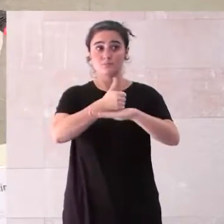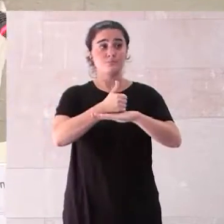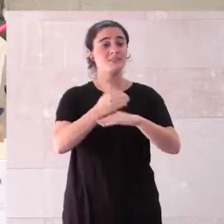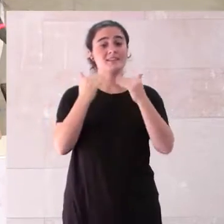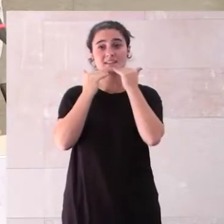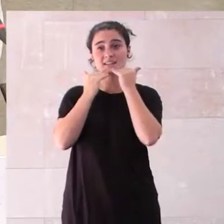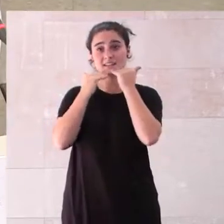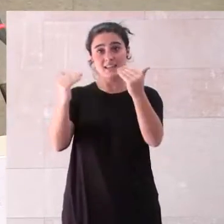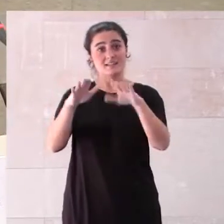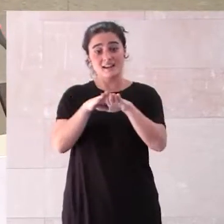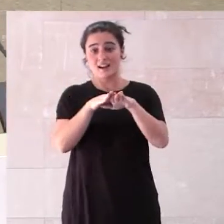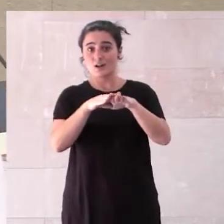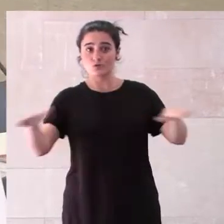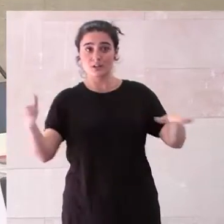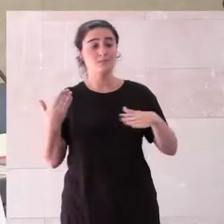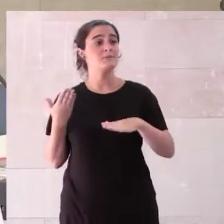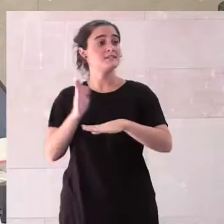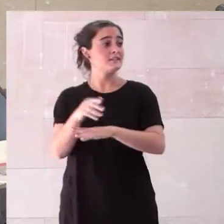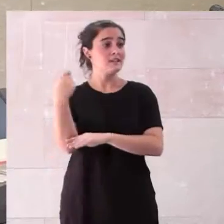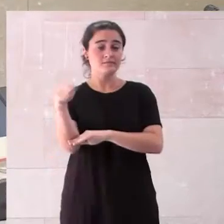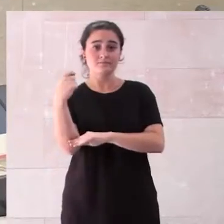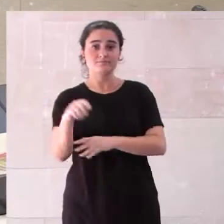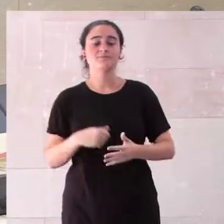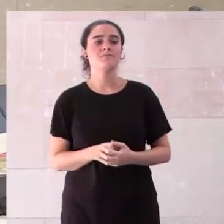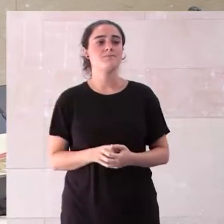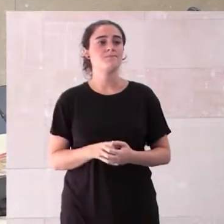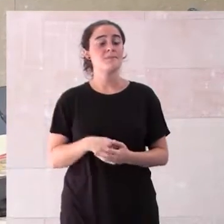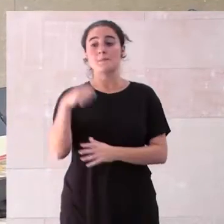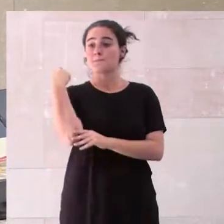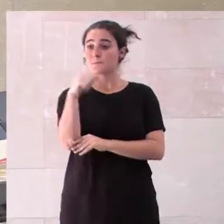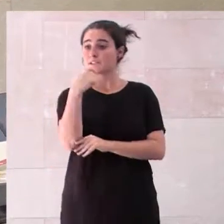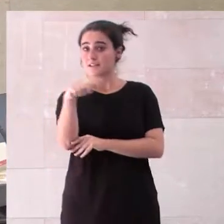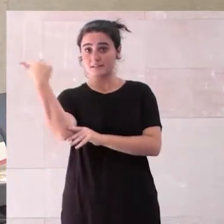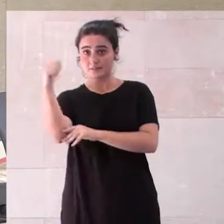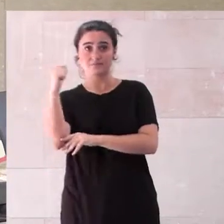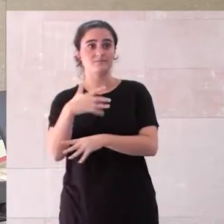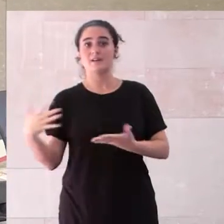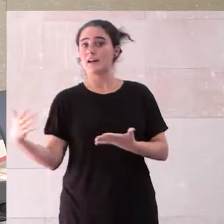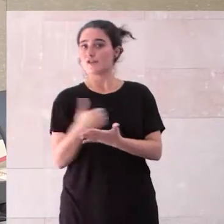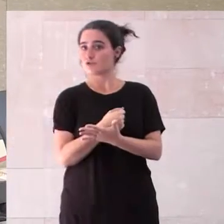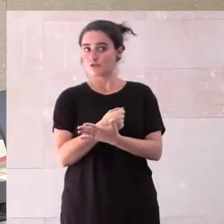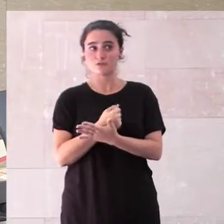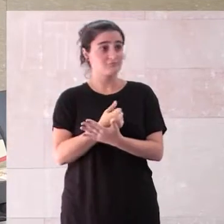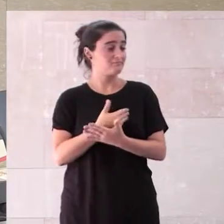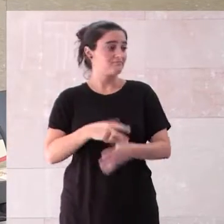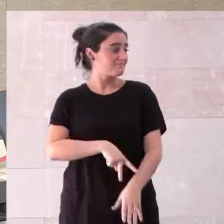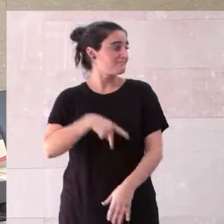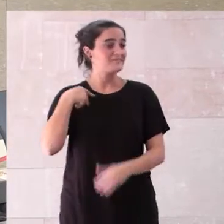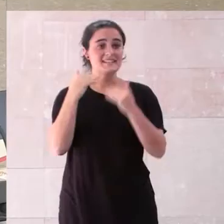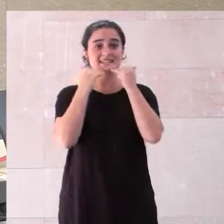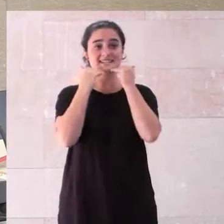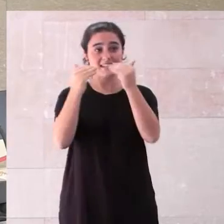Lautadako presidente Andrea eta Batzar Nagusietako presidente jauna, bueno, herri ordezkariak oro har eskerrik asko ekitaldi